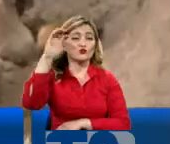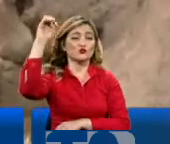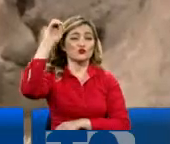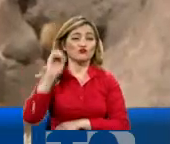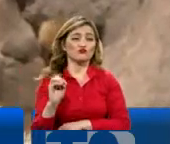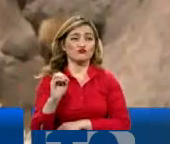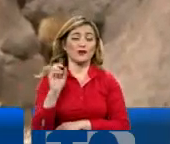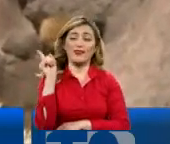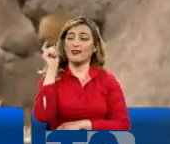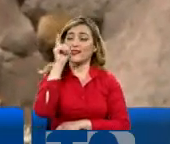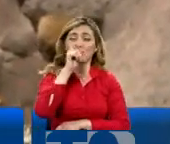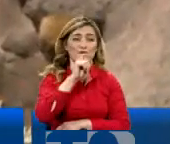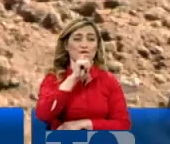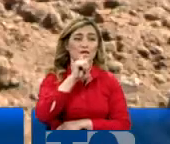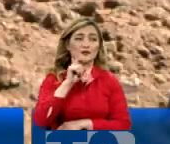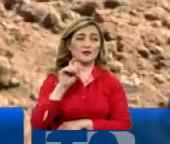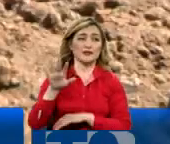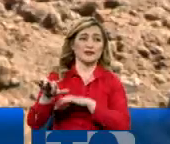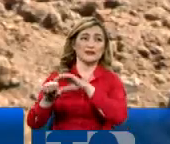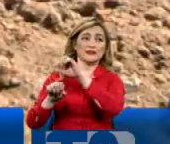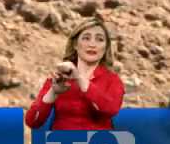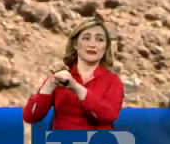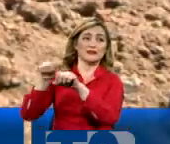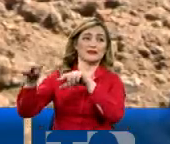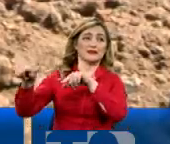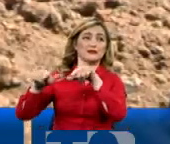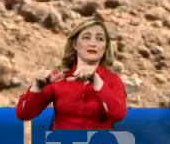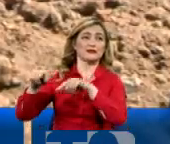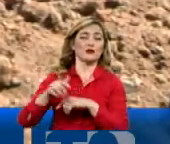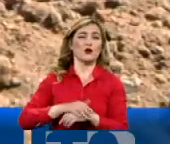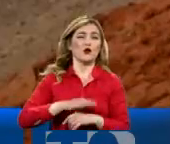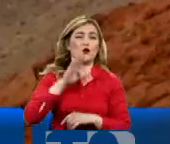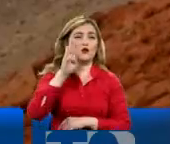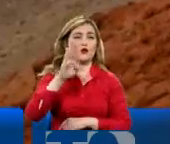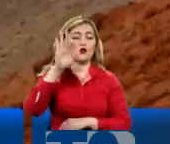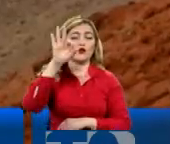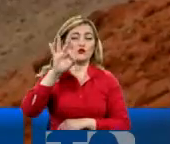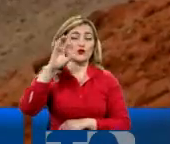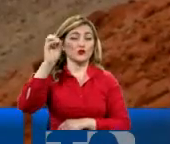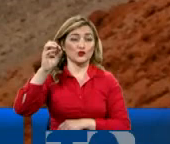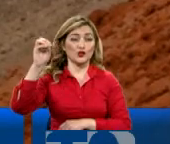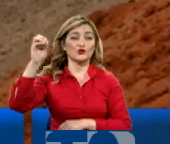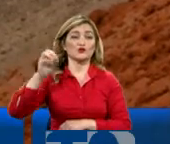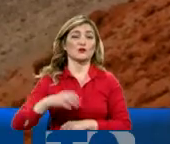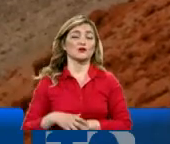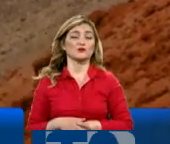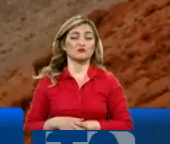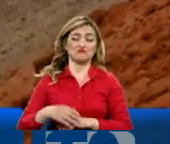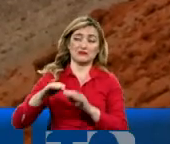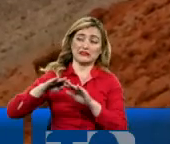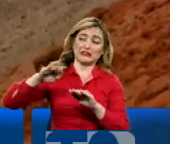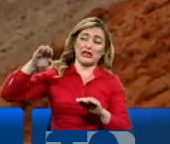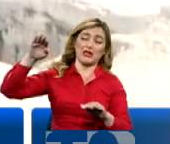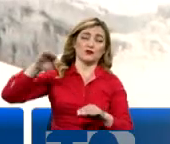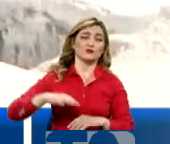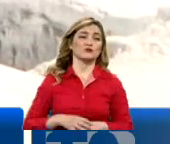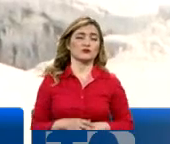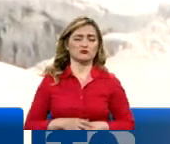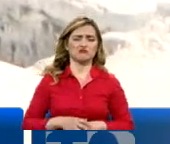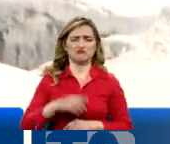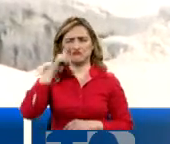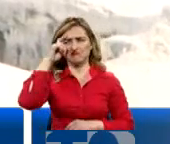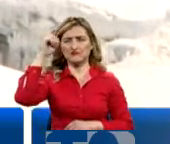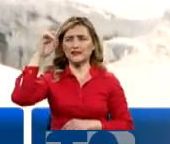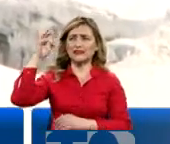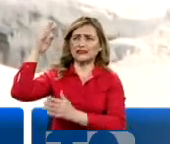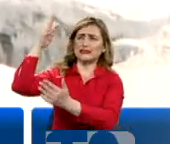mucho más difícil alcanzar el casquete glaciar que se ubica sobre los 4 mil 900 metros sobre el nivel del mar muchos han logrado el sueño de